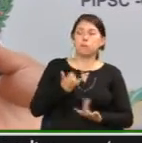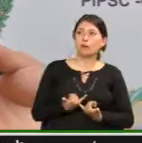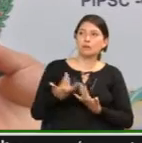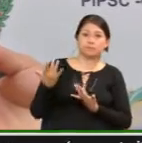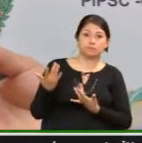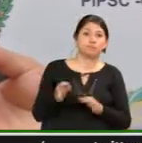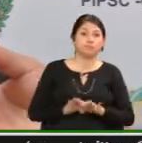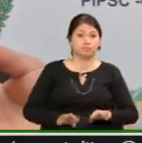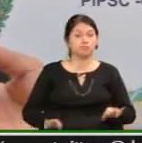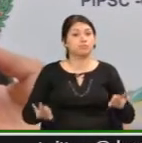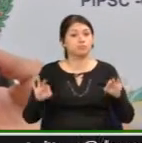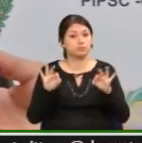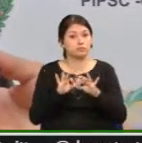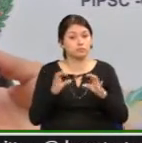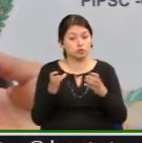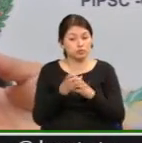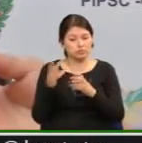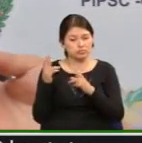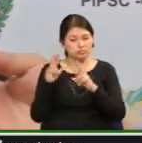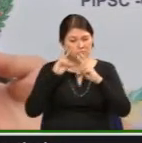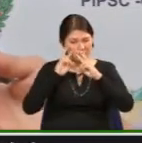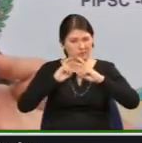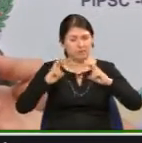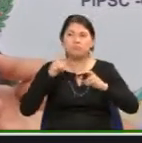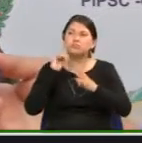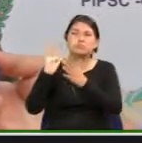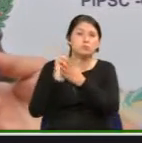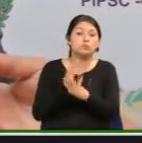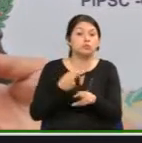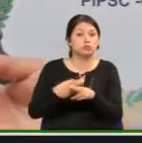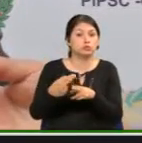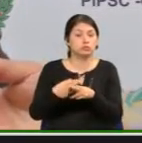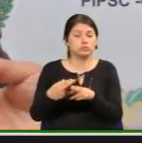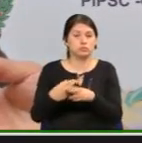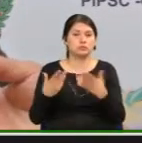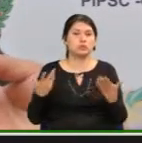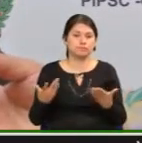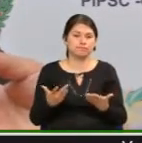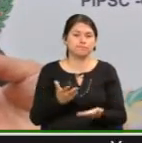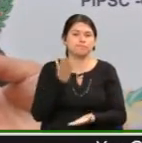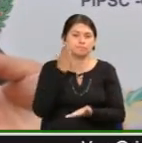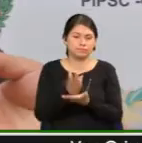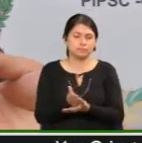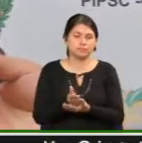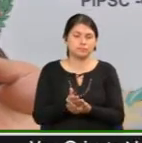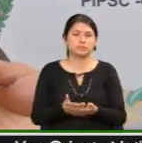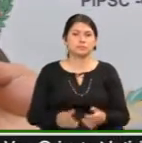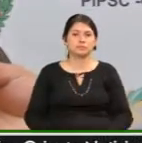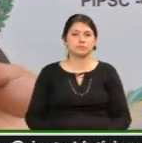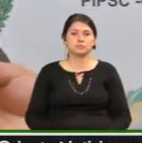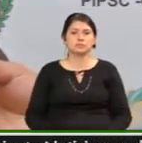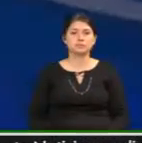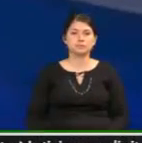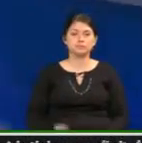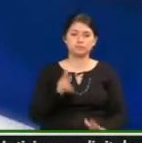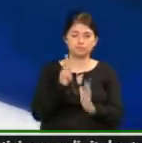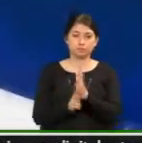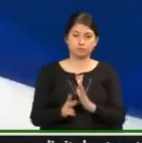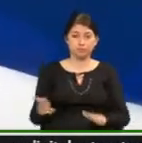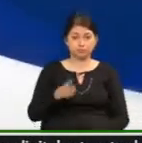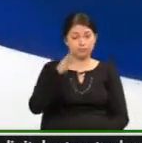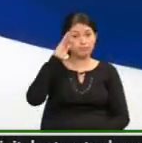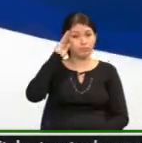Igual es importante que el grupo de investigación nos determine pronto esa causa o ese móvil del homicidio.